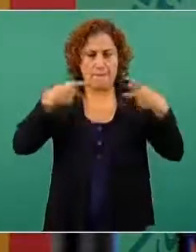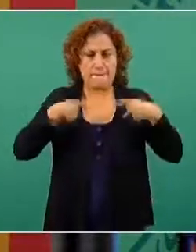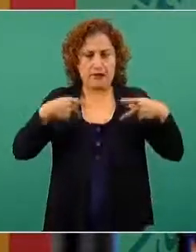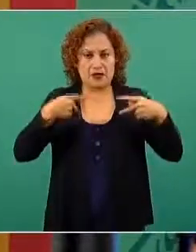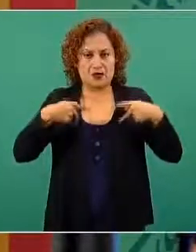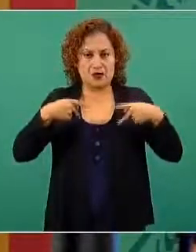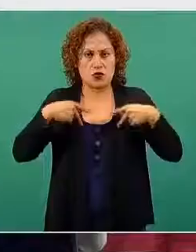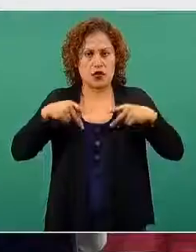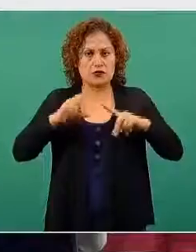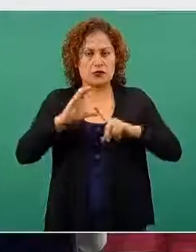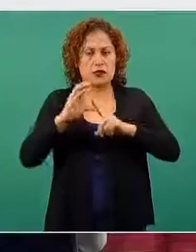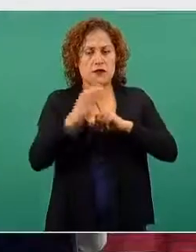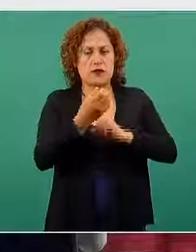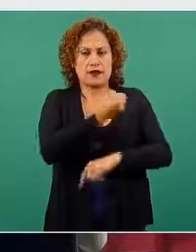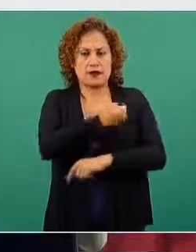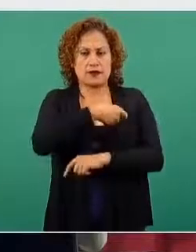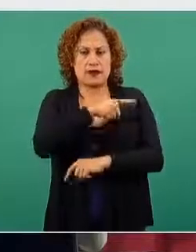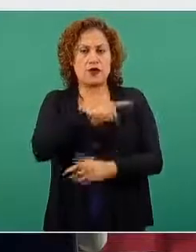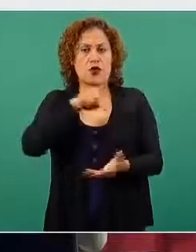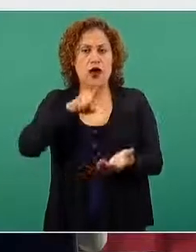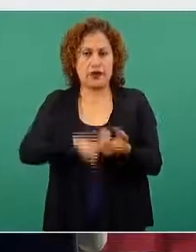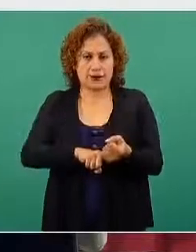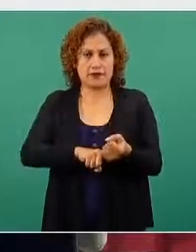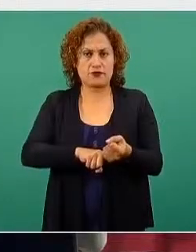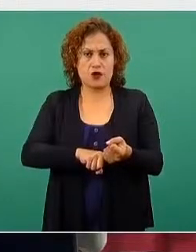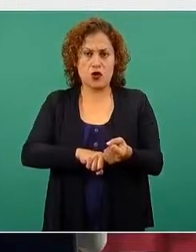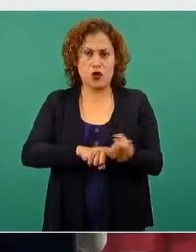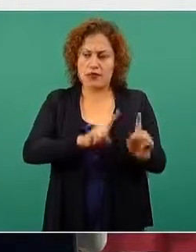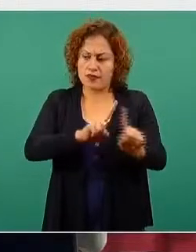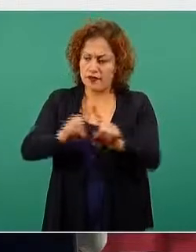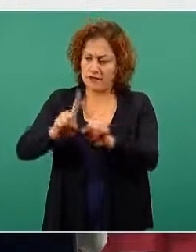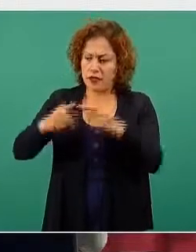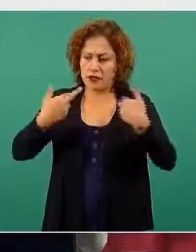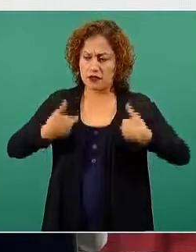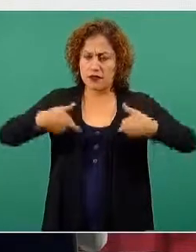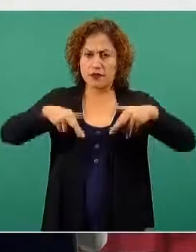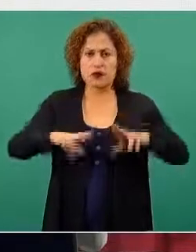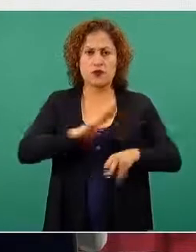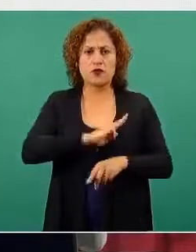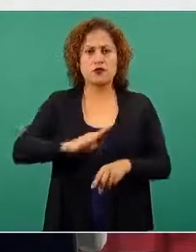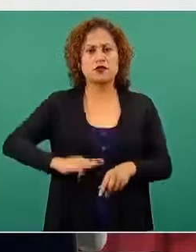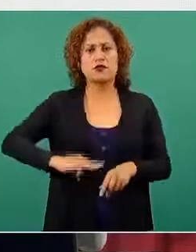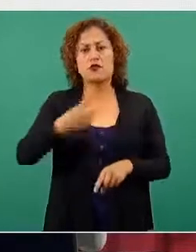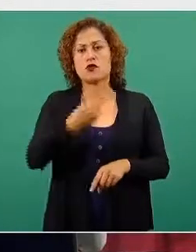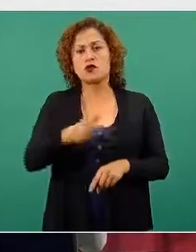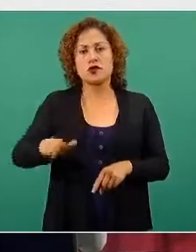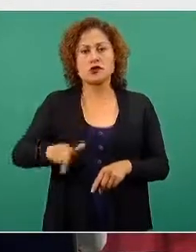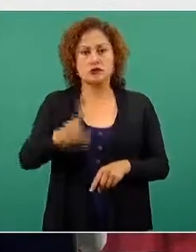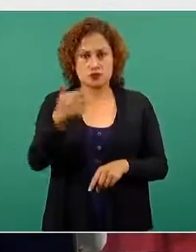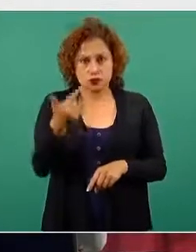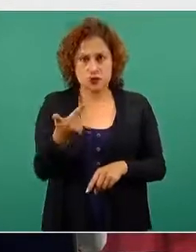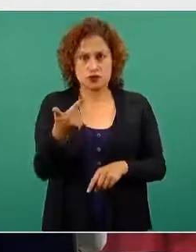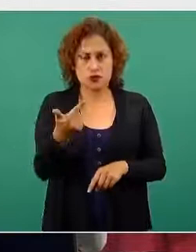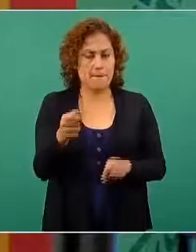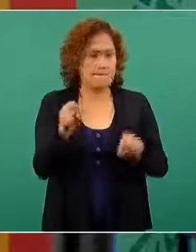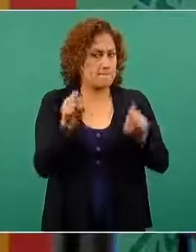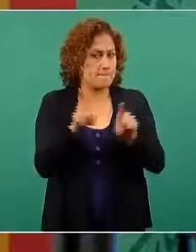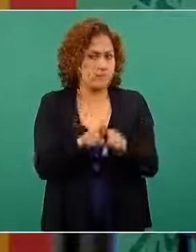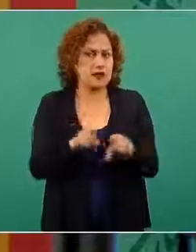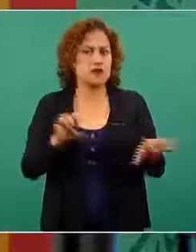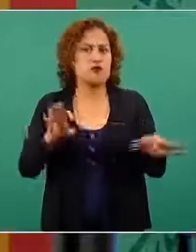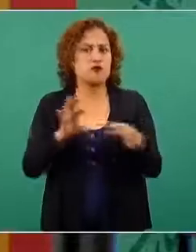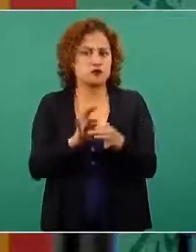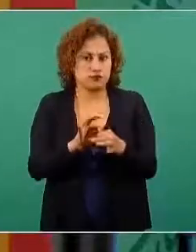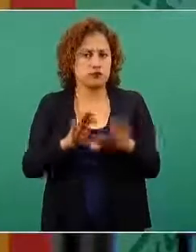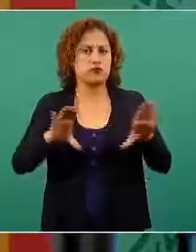los municipios del estado, 212, de igual manera, en estrecha comunicación con los